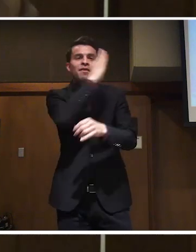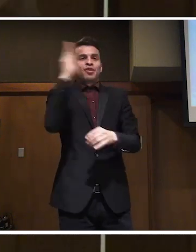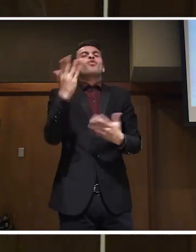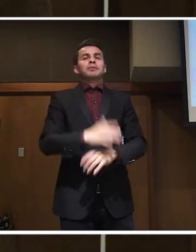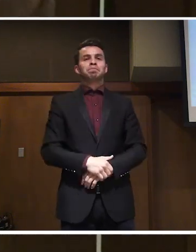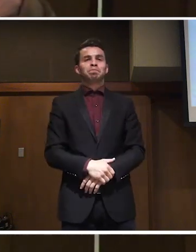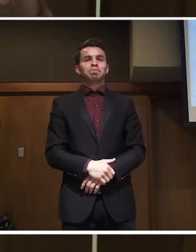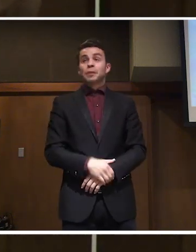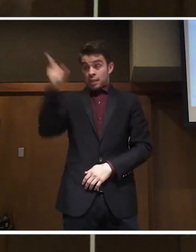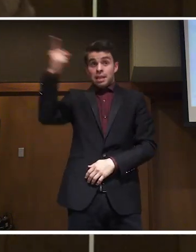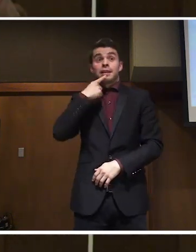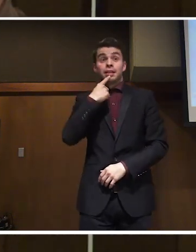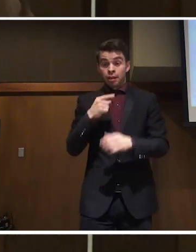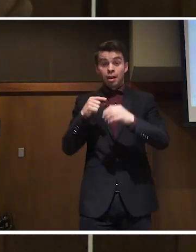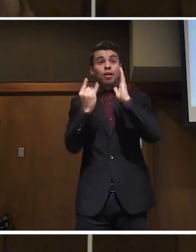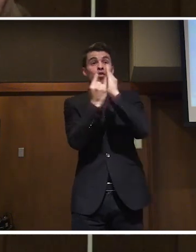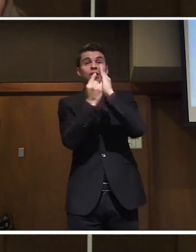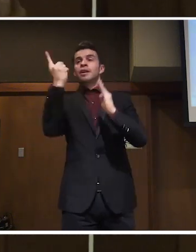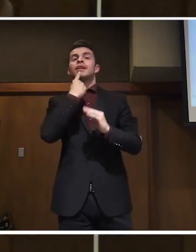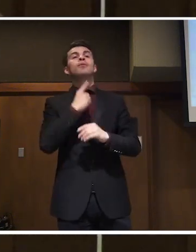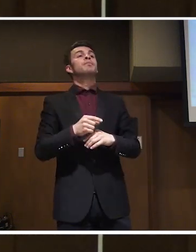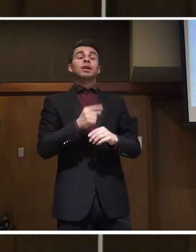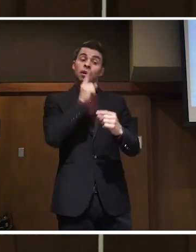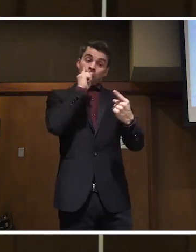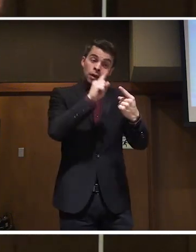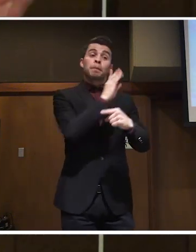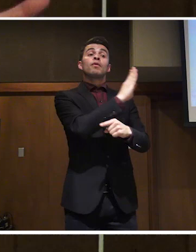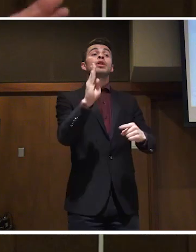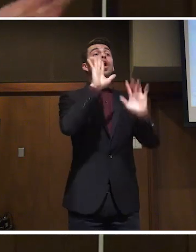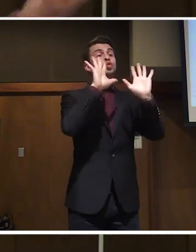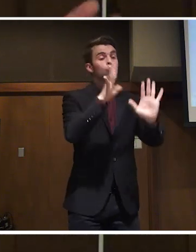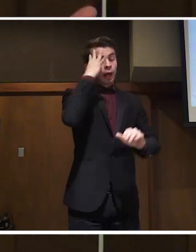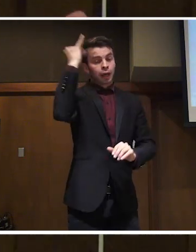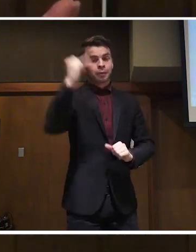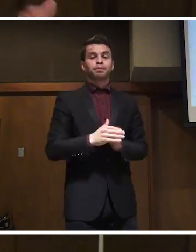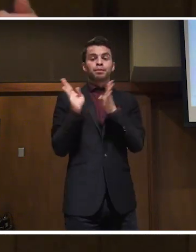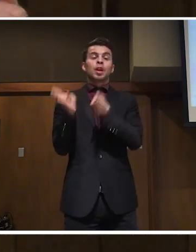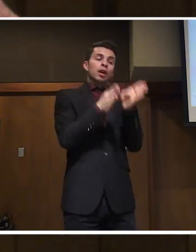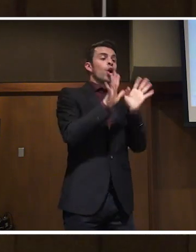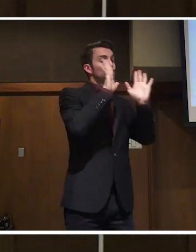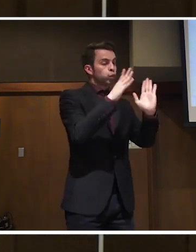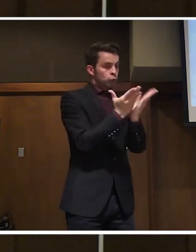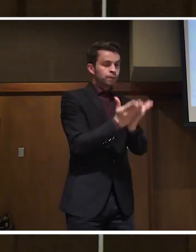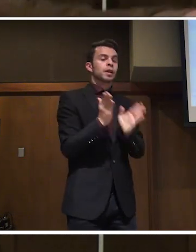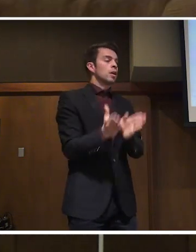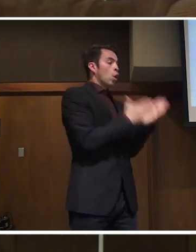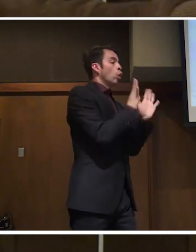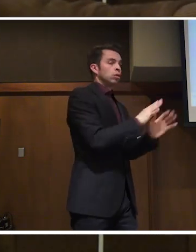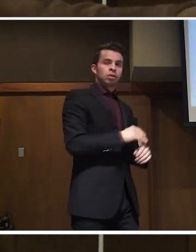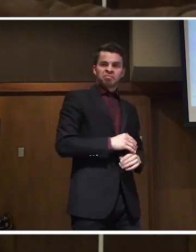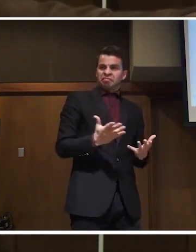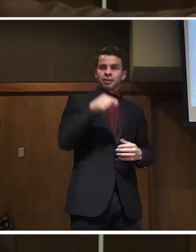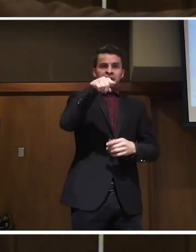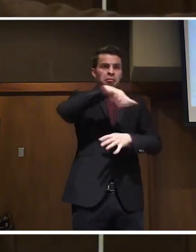la UNESCO son escolares, públicas, especializadas. Esta es un poco de todo. Aquí, escolar, eso era